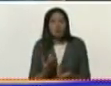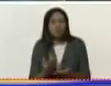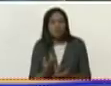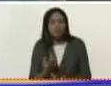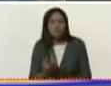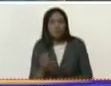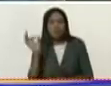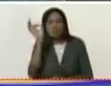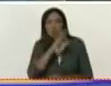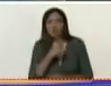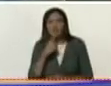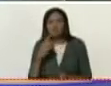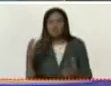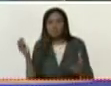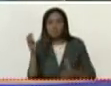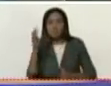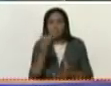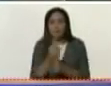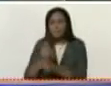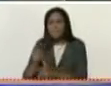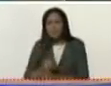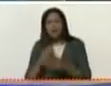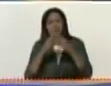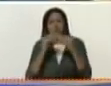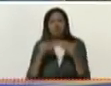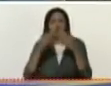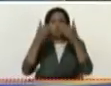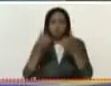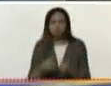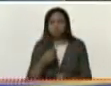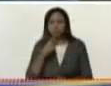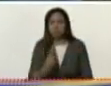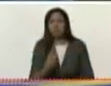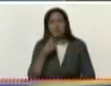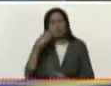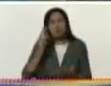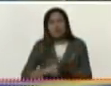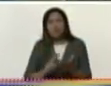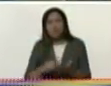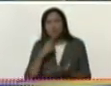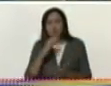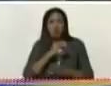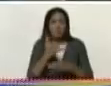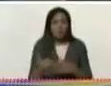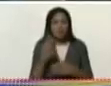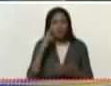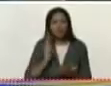país, todos fueron capturados y todos declararon y develaron sus planes.